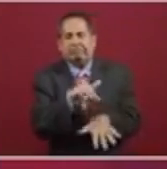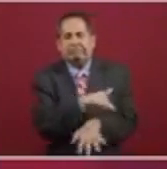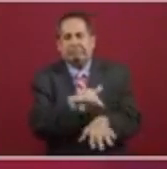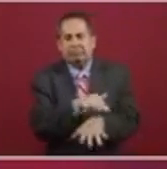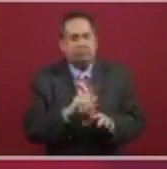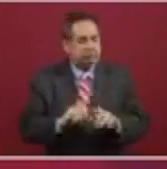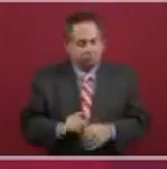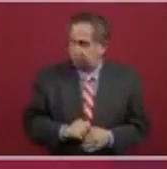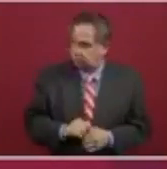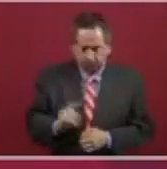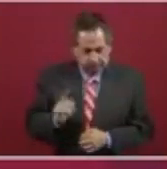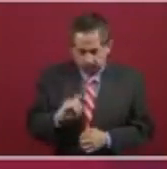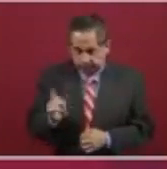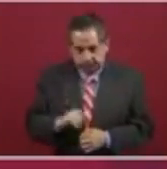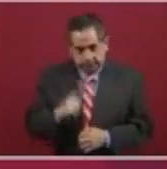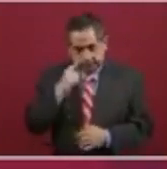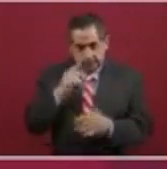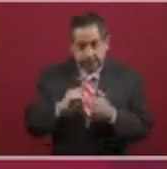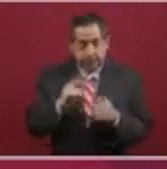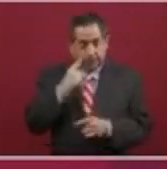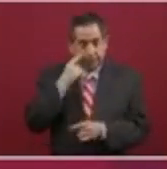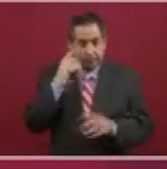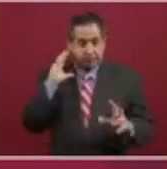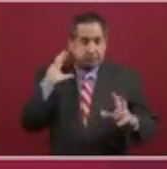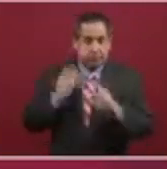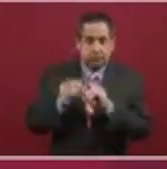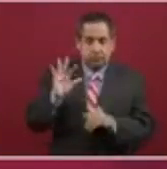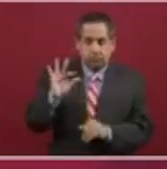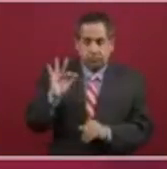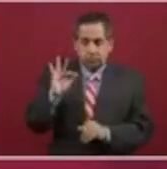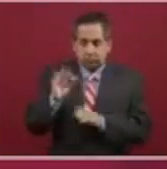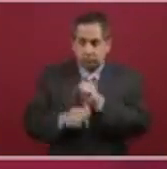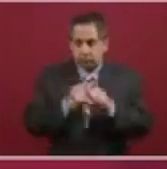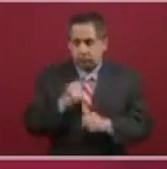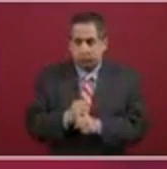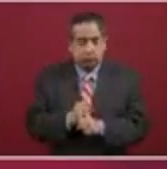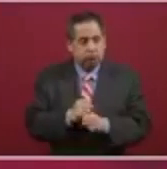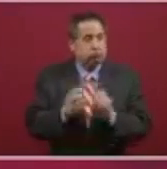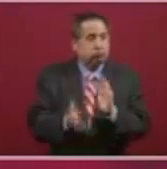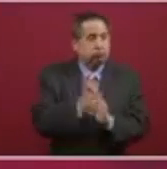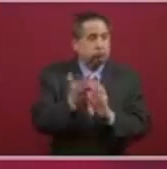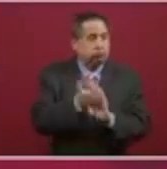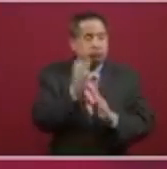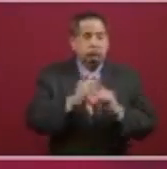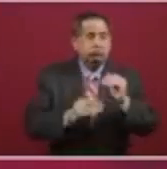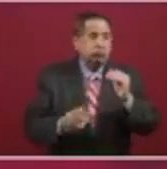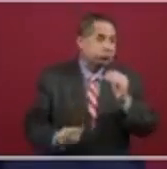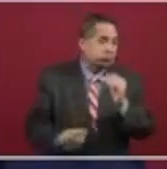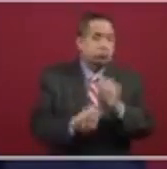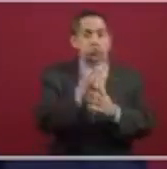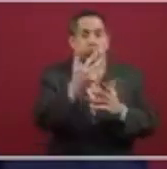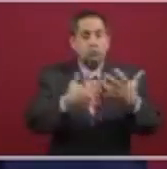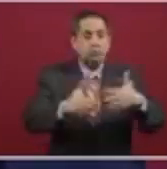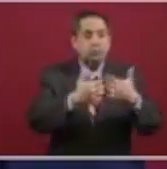mismo. En 40 años no construyeron una nueva refinería